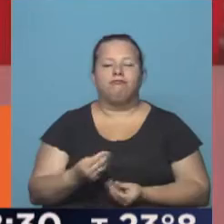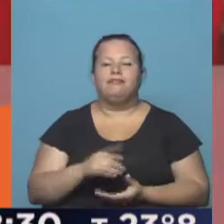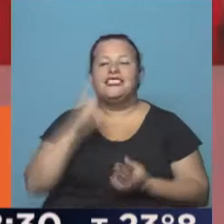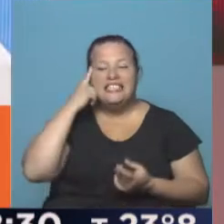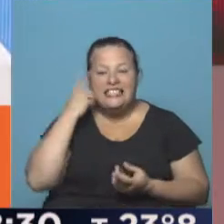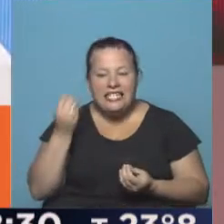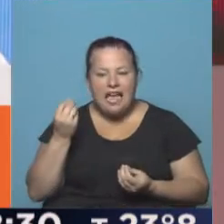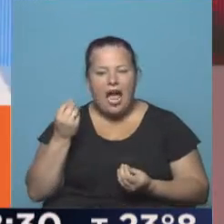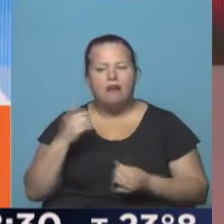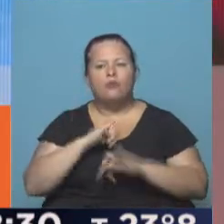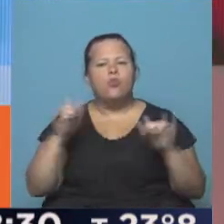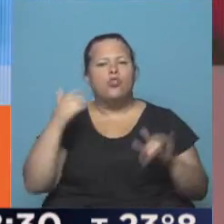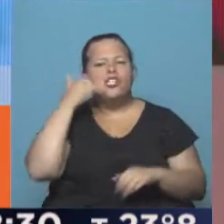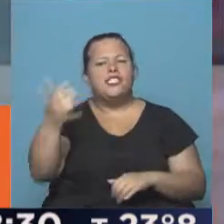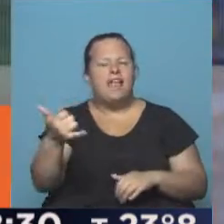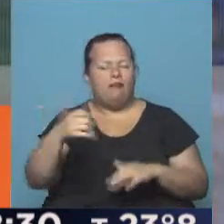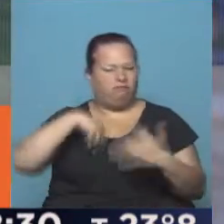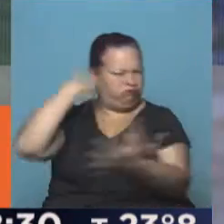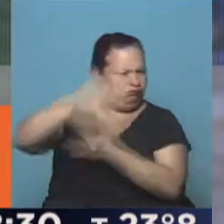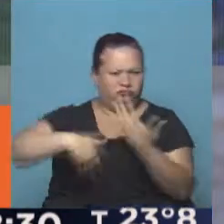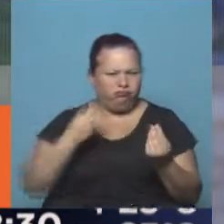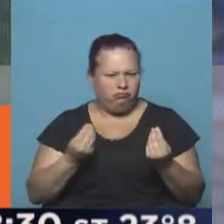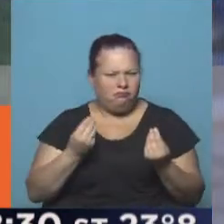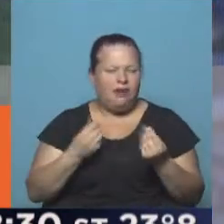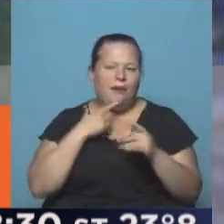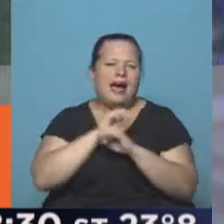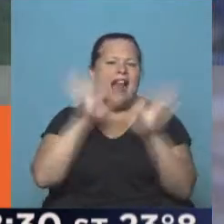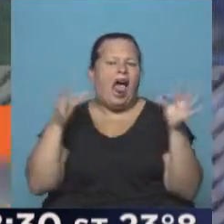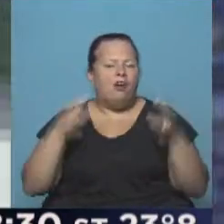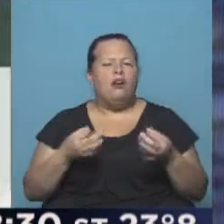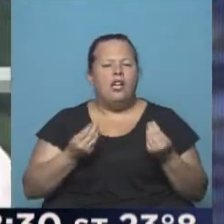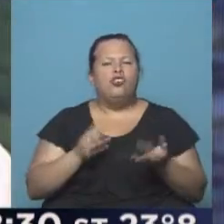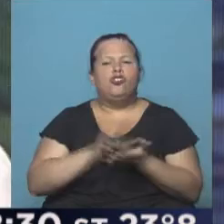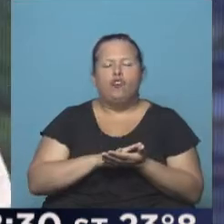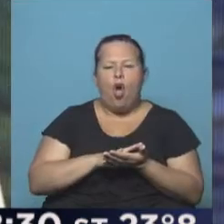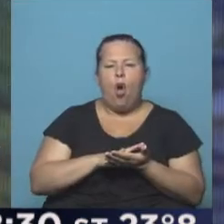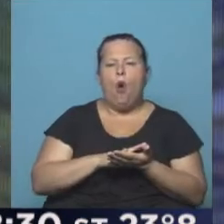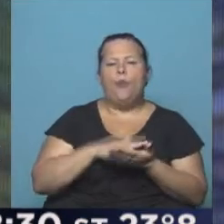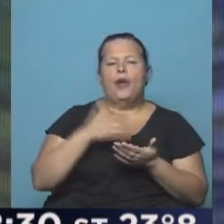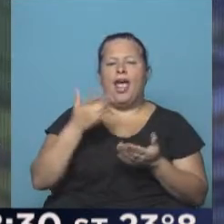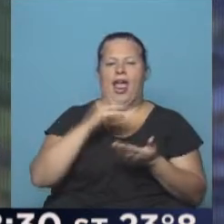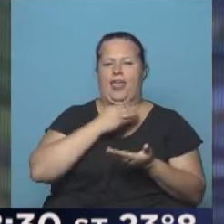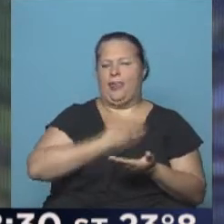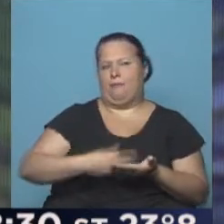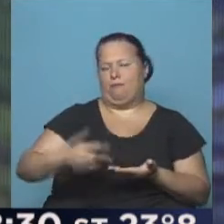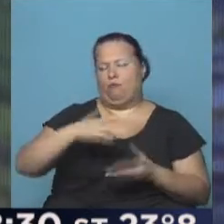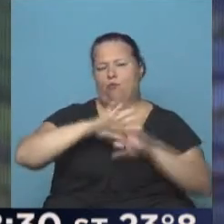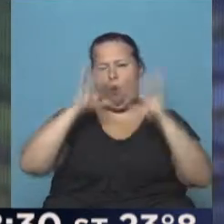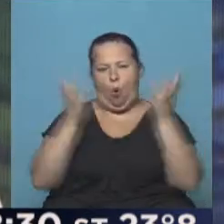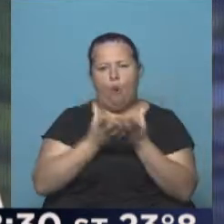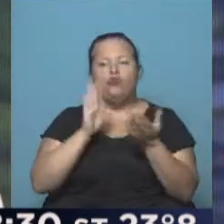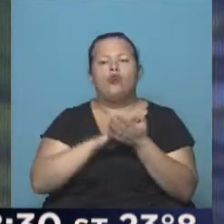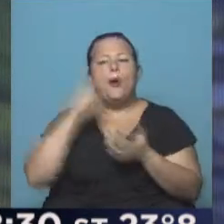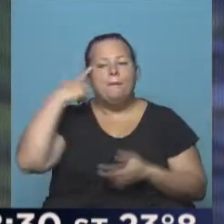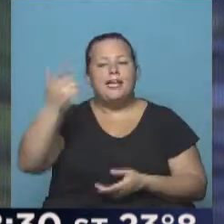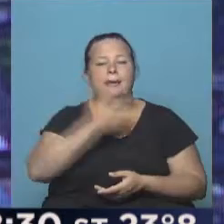China, un llamado que descuajeringó todo, para decirlo bien coloquial, en lo que tiene que ver con la diplomacia internacional de lo que se espera